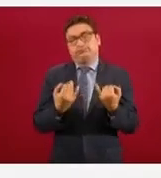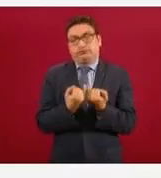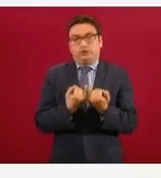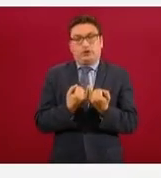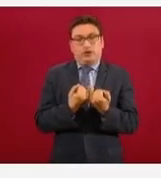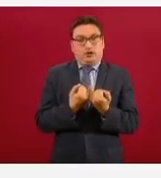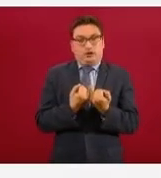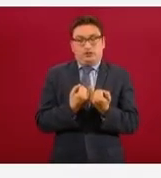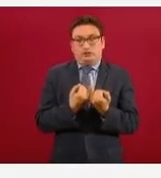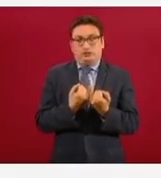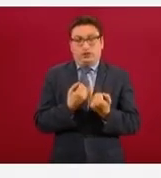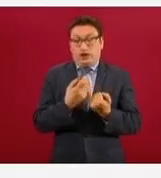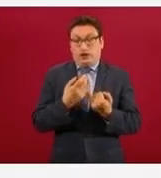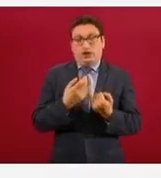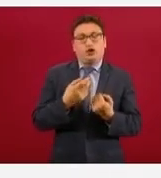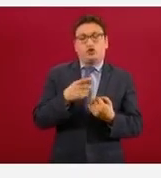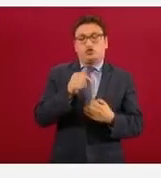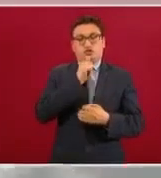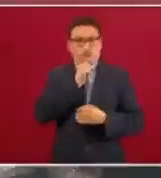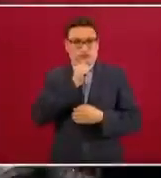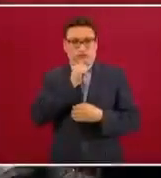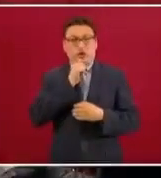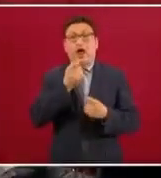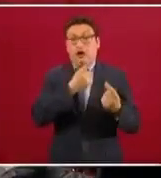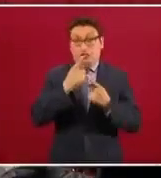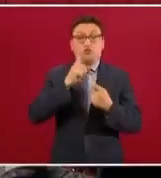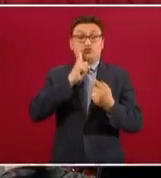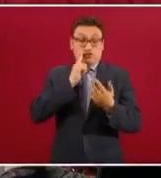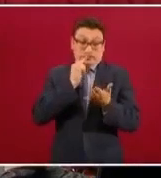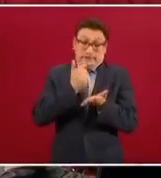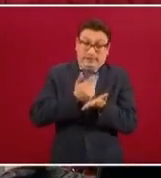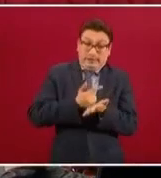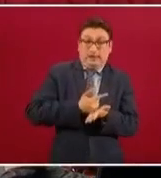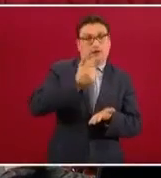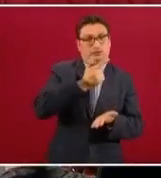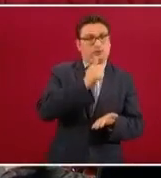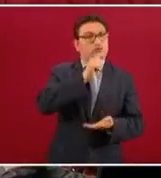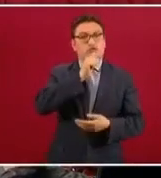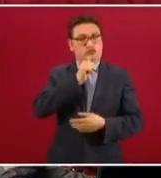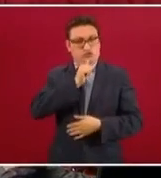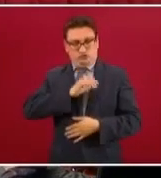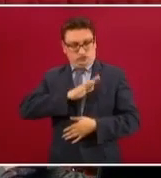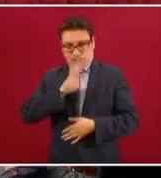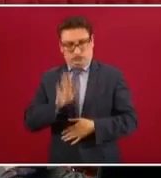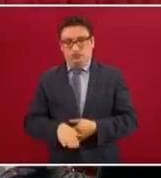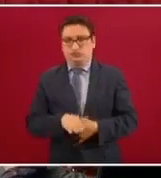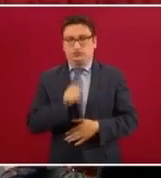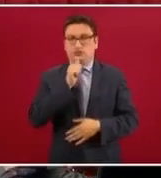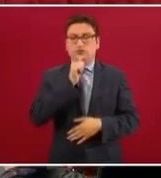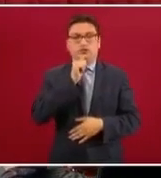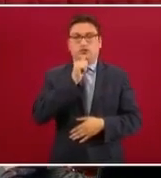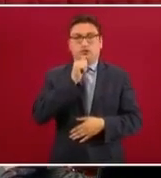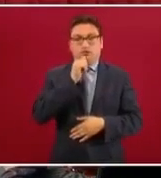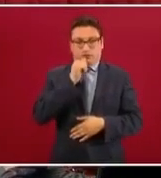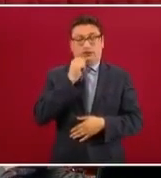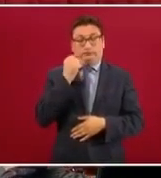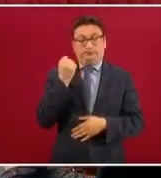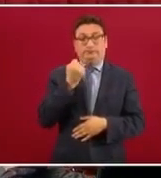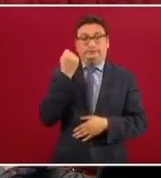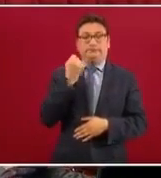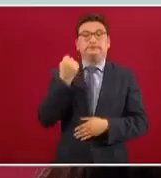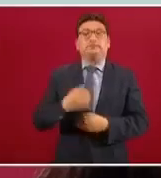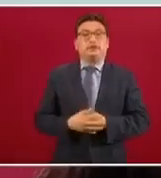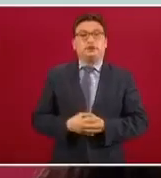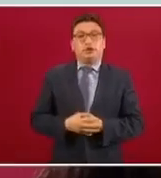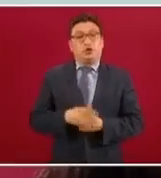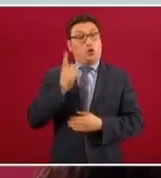No, afortunadamente no hemos tenido casos graves de mujeres embarazadas, pero afortunadamente ninguna mujer embarazada ha perdido la